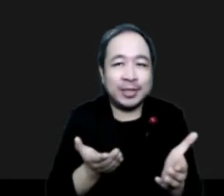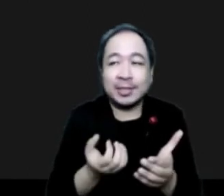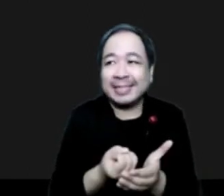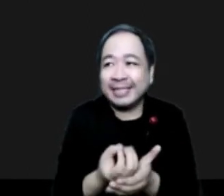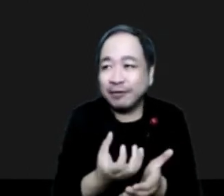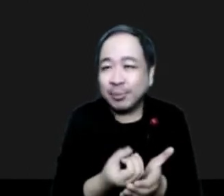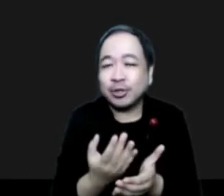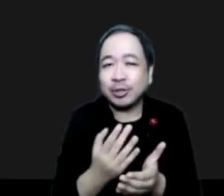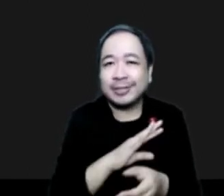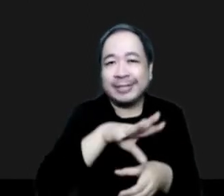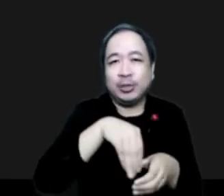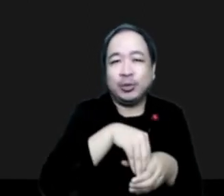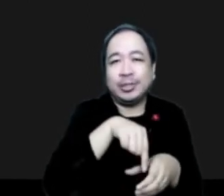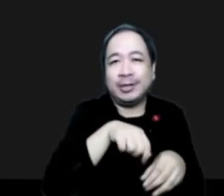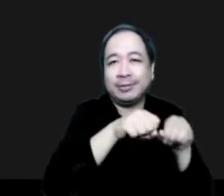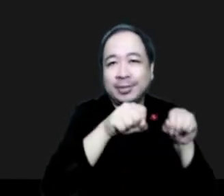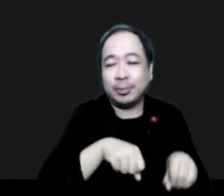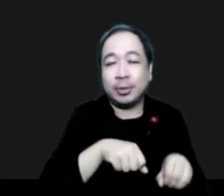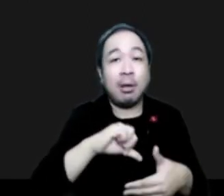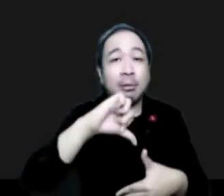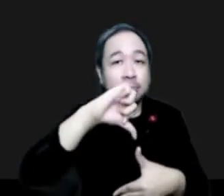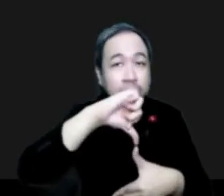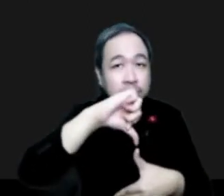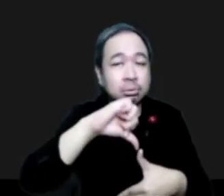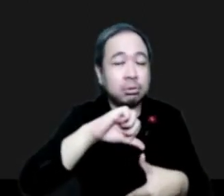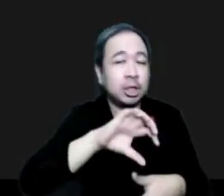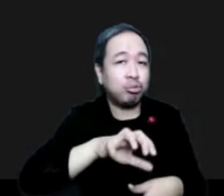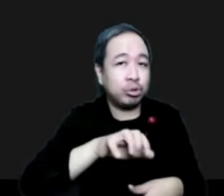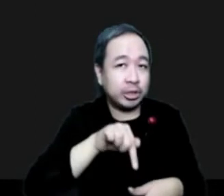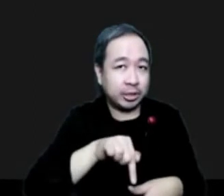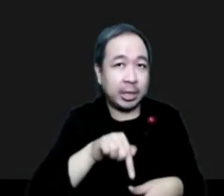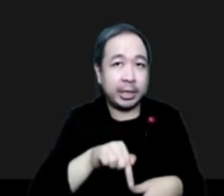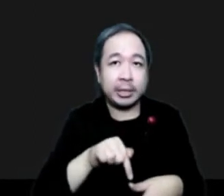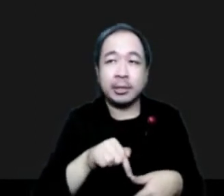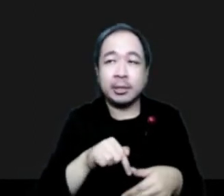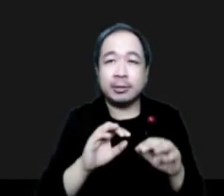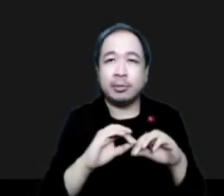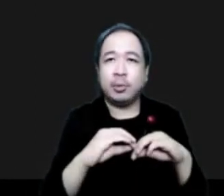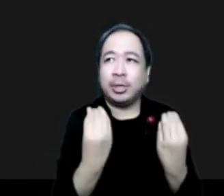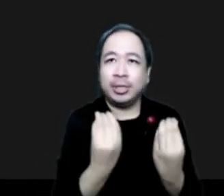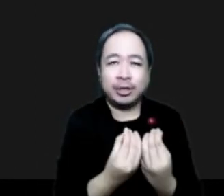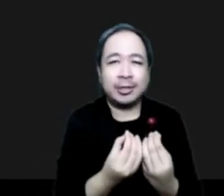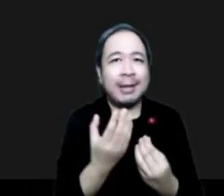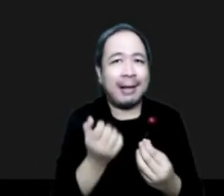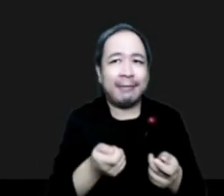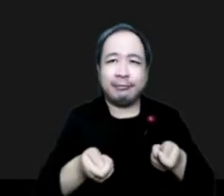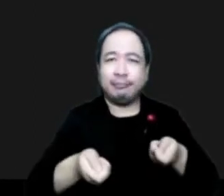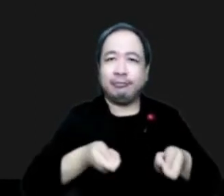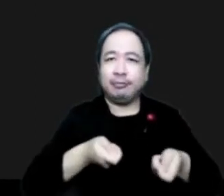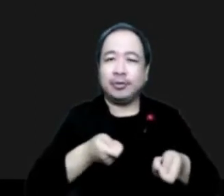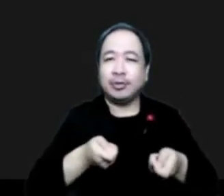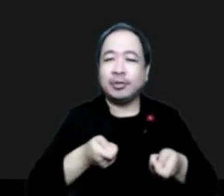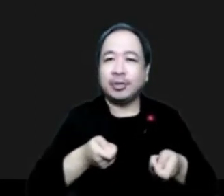que es un organismo regional que tiene gobernanza como comentaba al principio a los más altos niveles